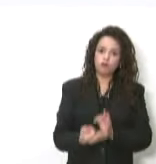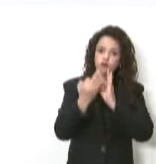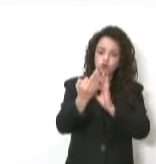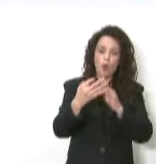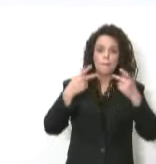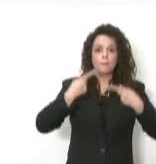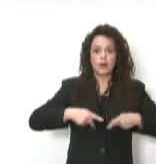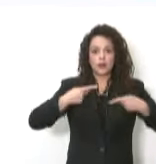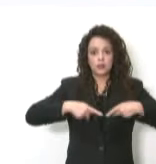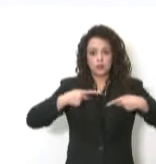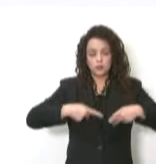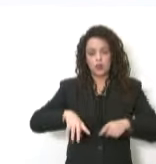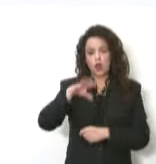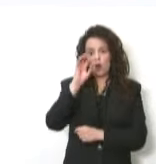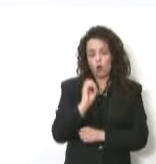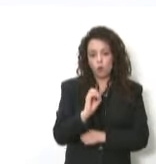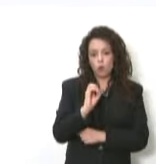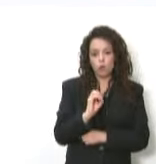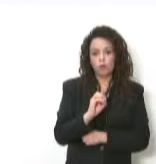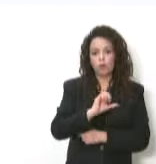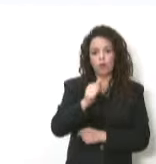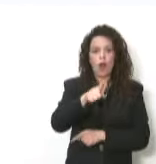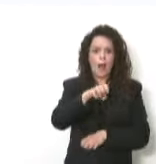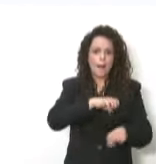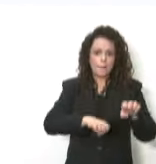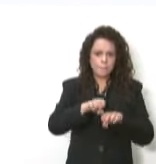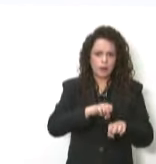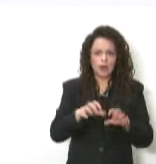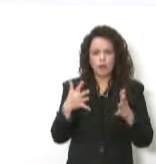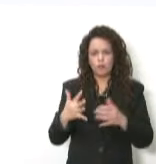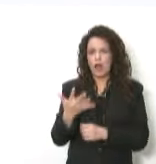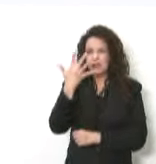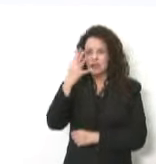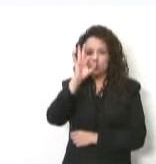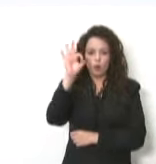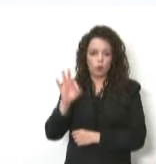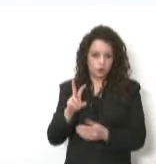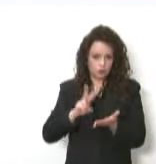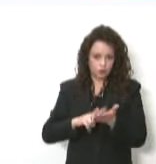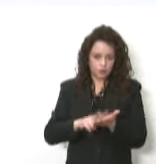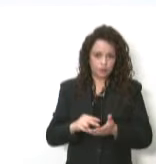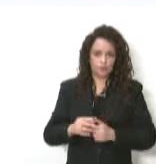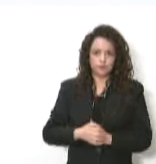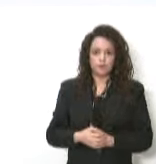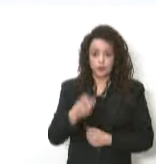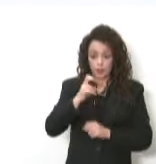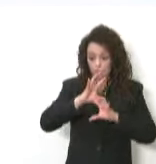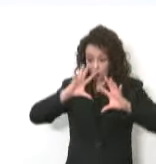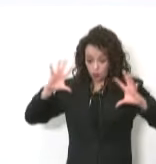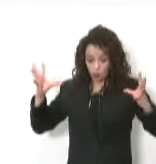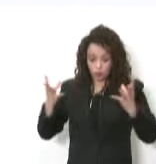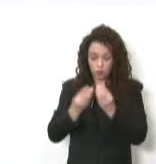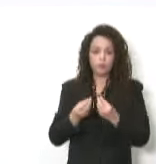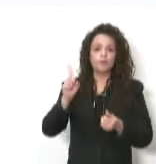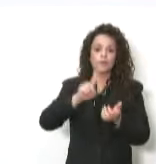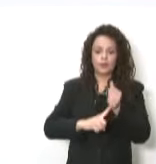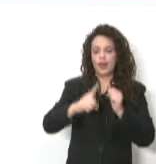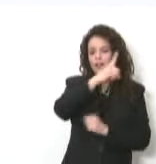o personas morales, valen el 0.5% en ese sentido, y eso suma el 100%.